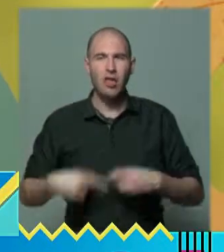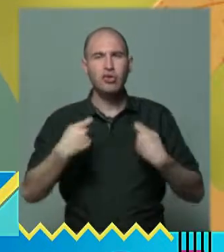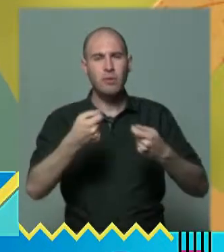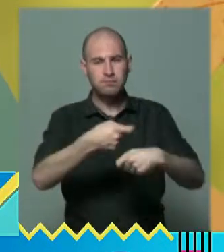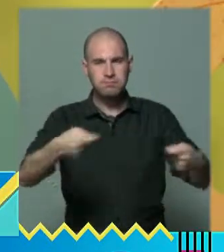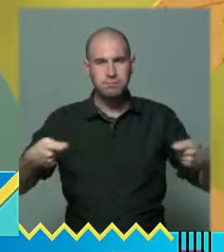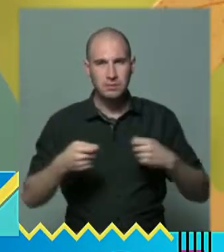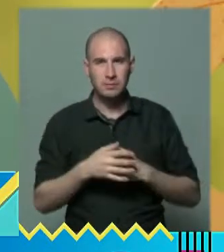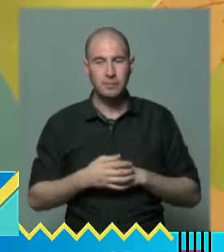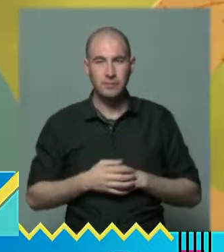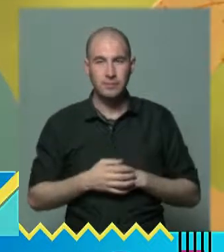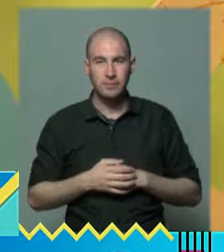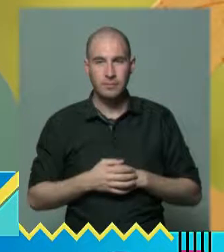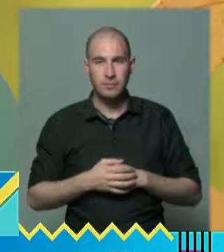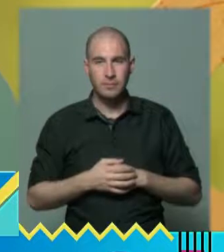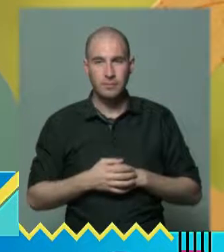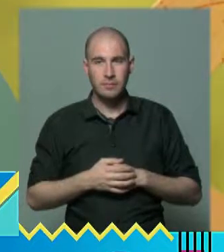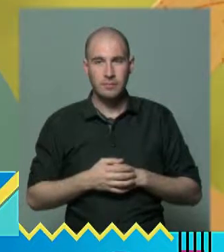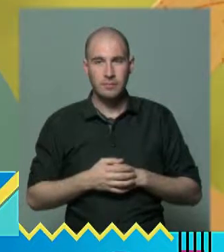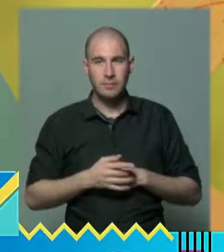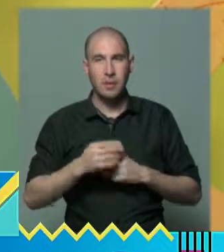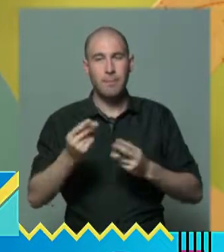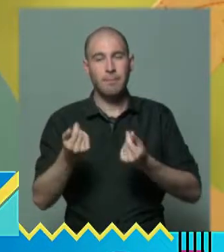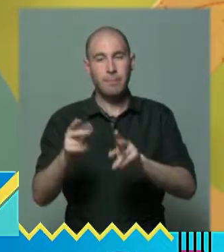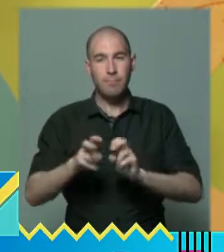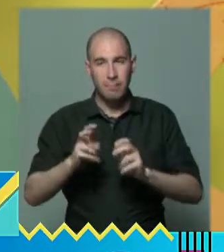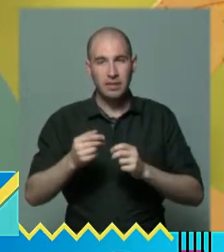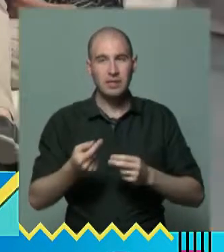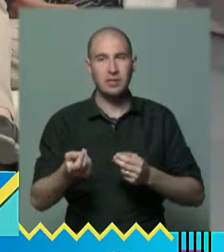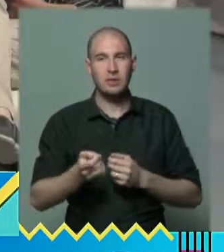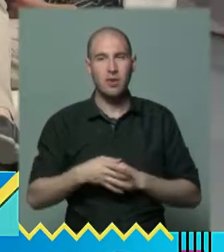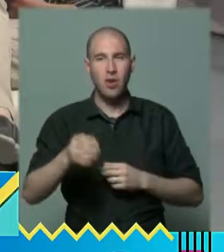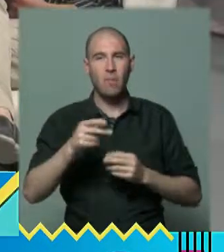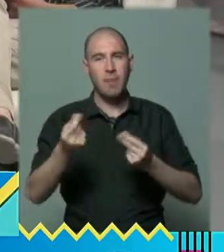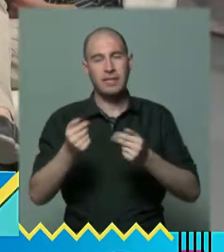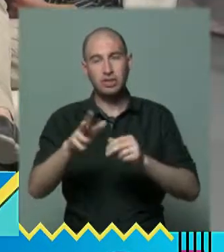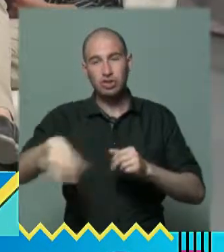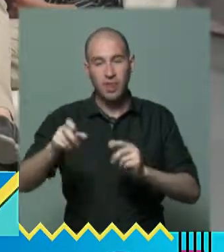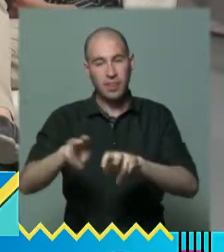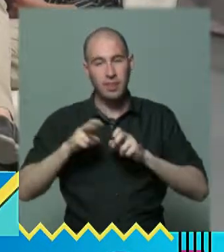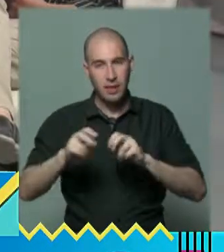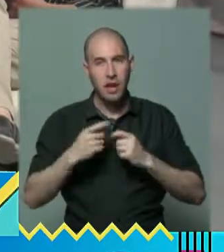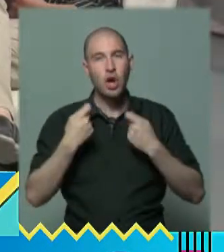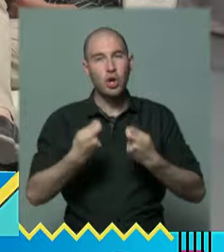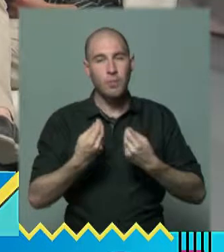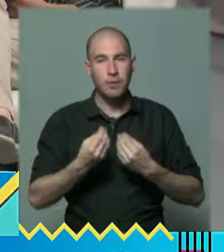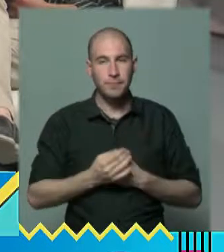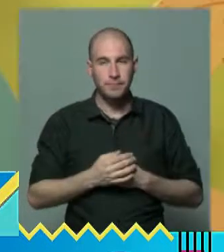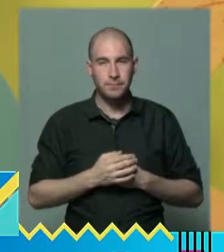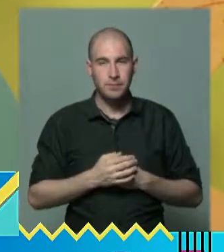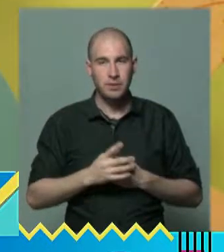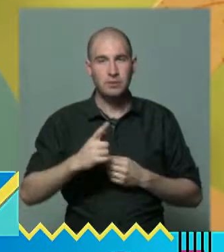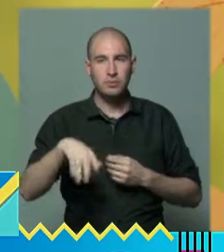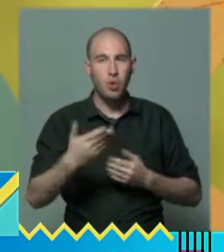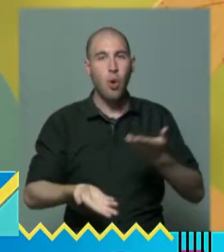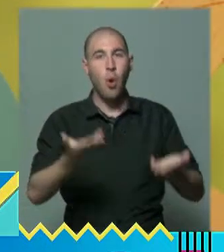redistribuye parte, digamos, del ingreso o parte de la renta o parte de la ganancia de la sociedad, de forma de tratar de que eso sea lo